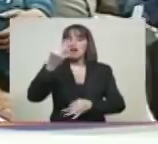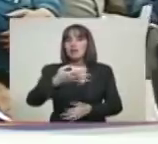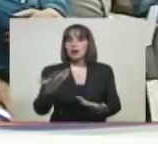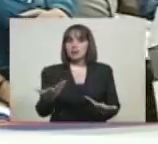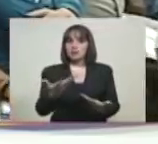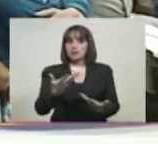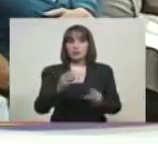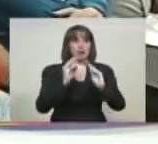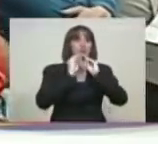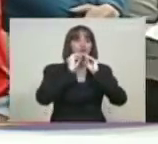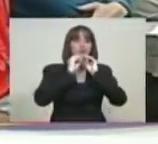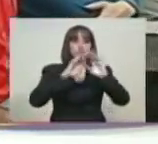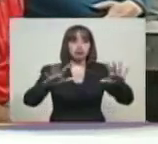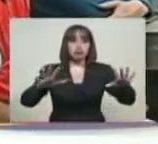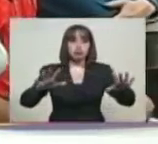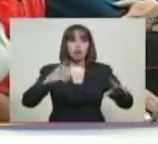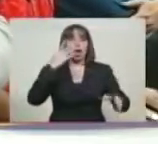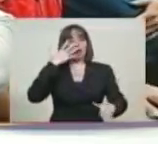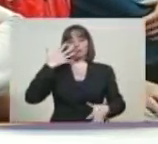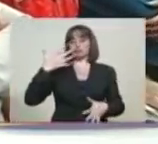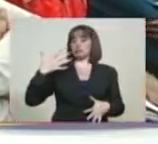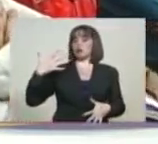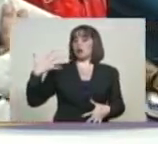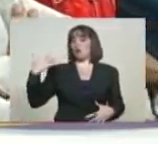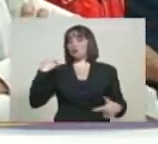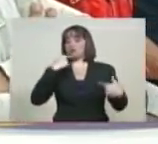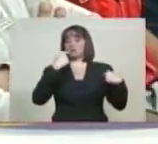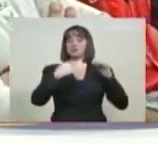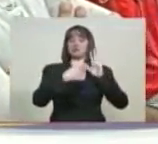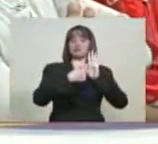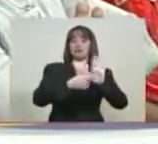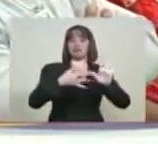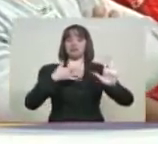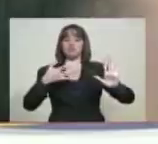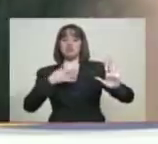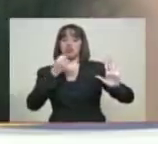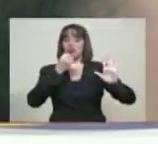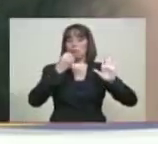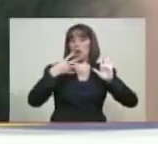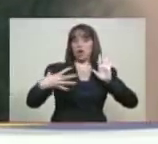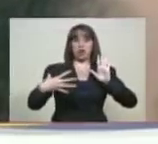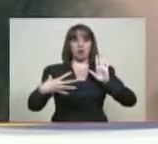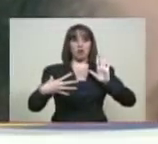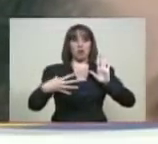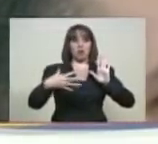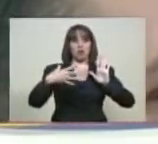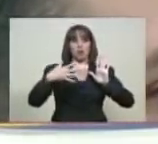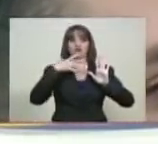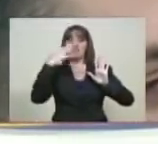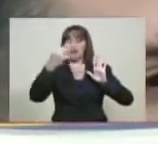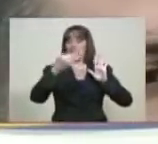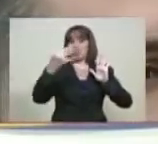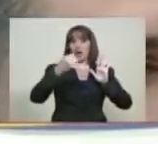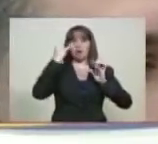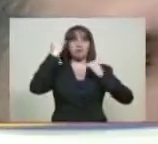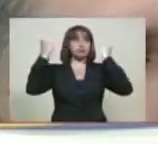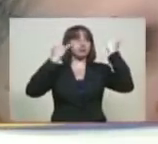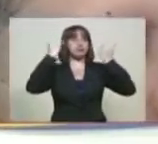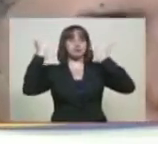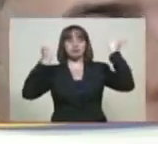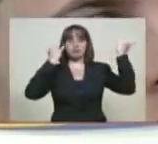venezuela con orgullo con belleza con creatividad